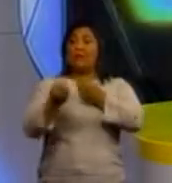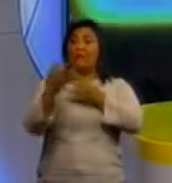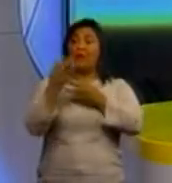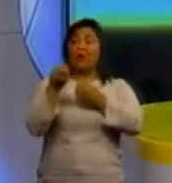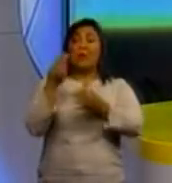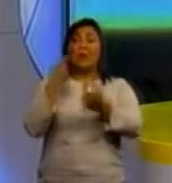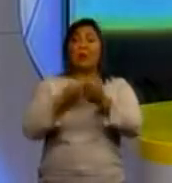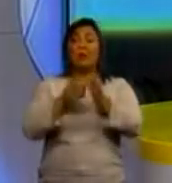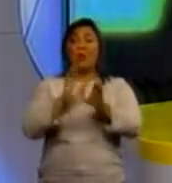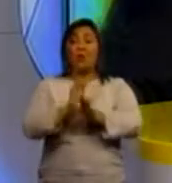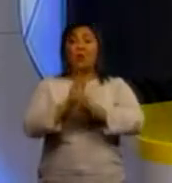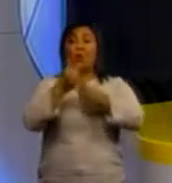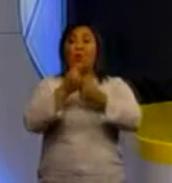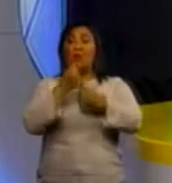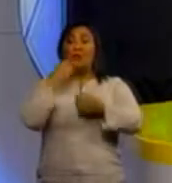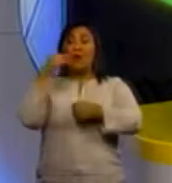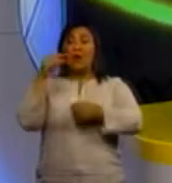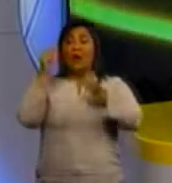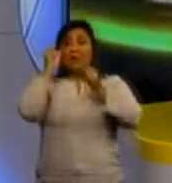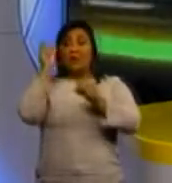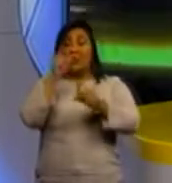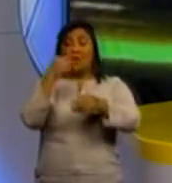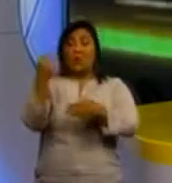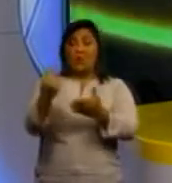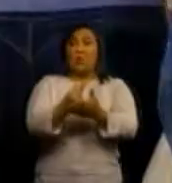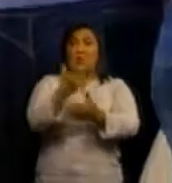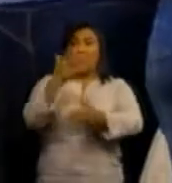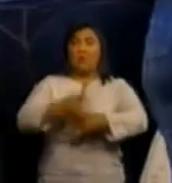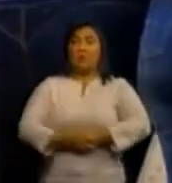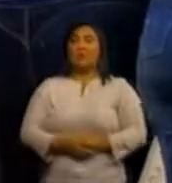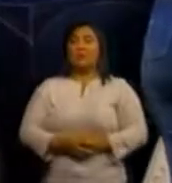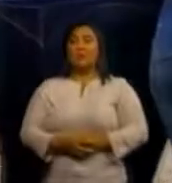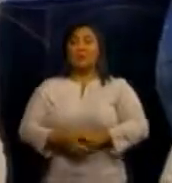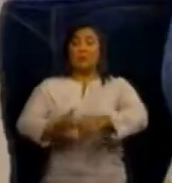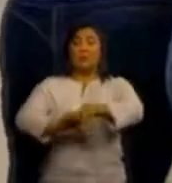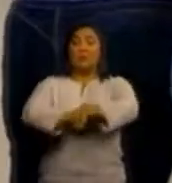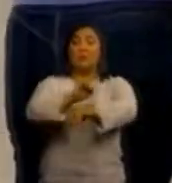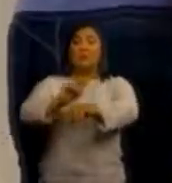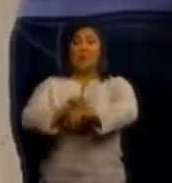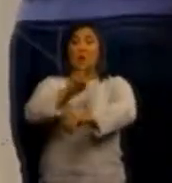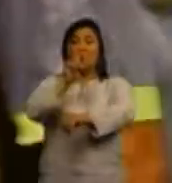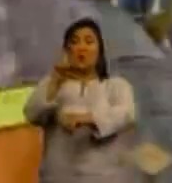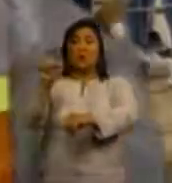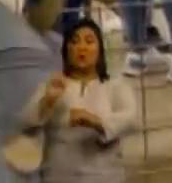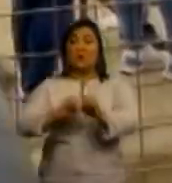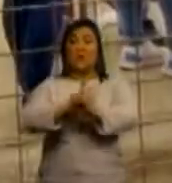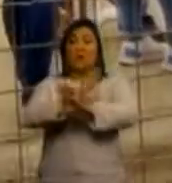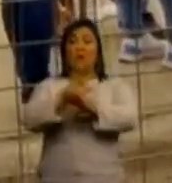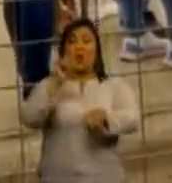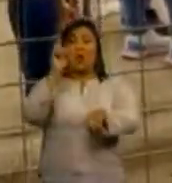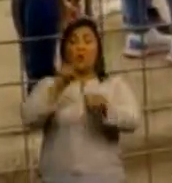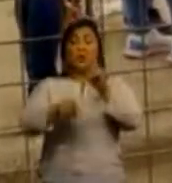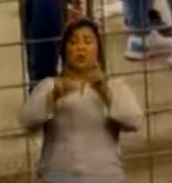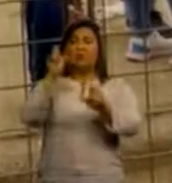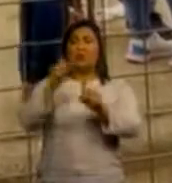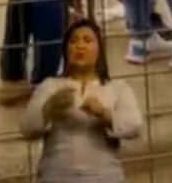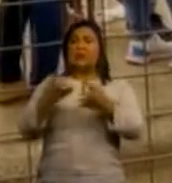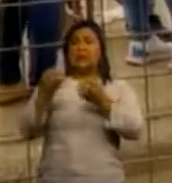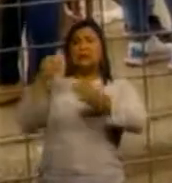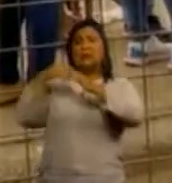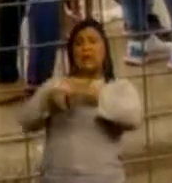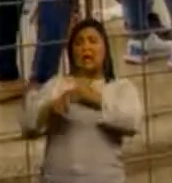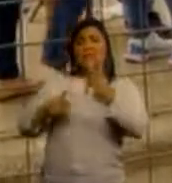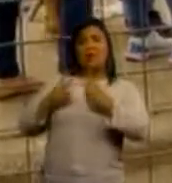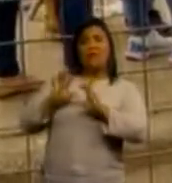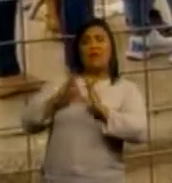hechos ante la Fiscalía de Guayas. El reloj marcaba las 11 de la mañana. Varias personas deseaban visitar a sus